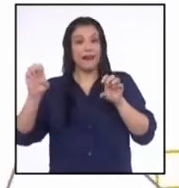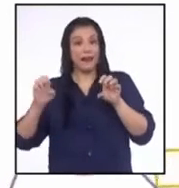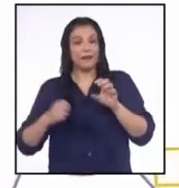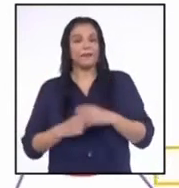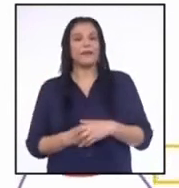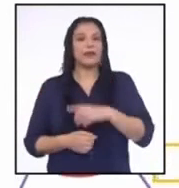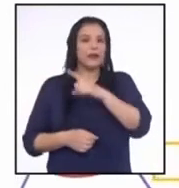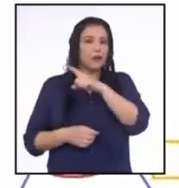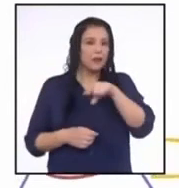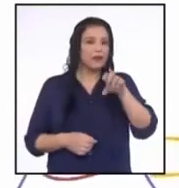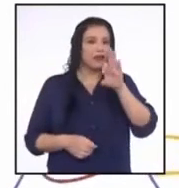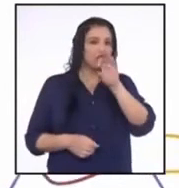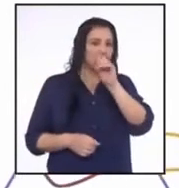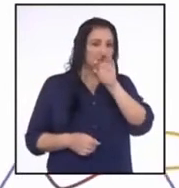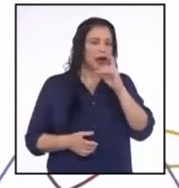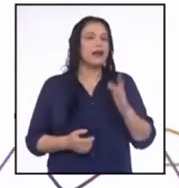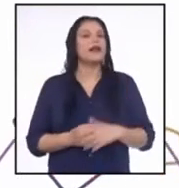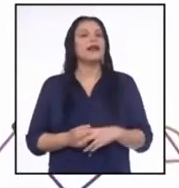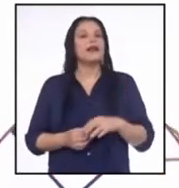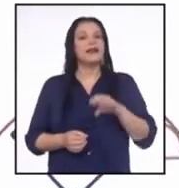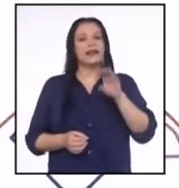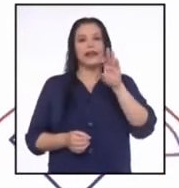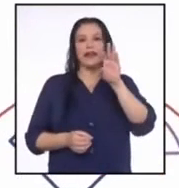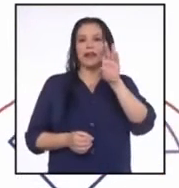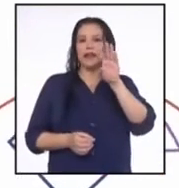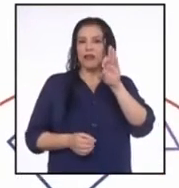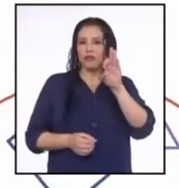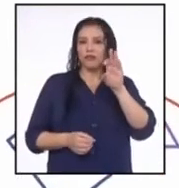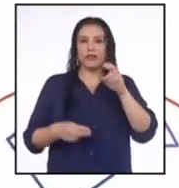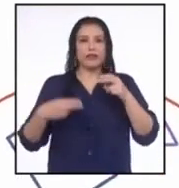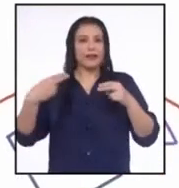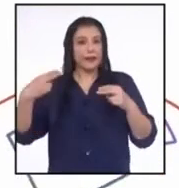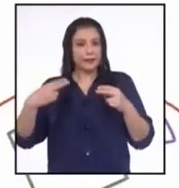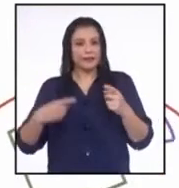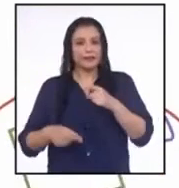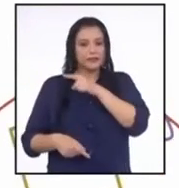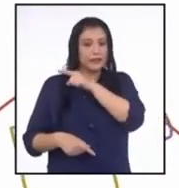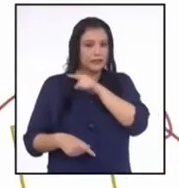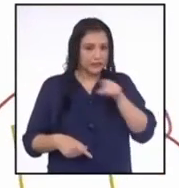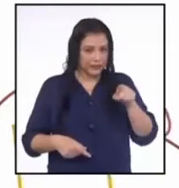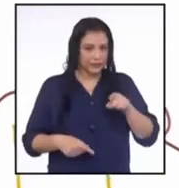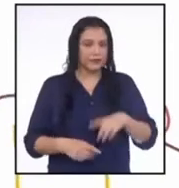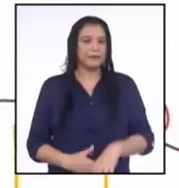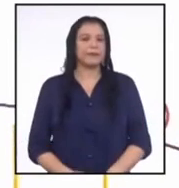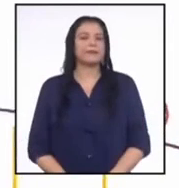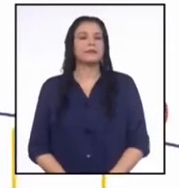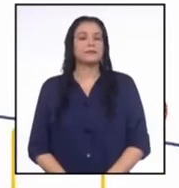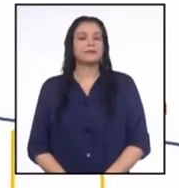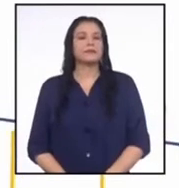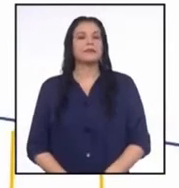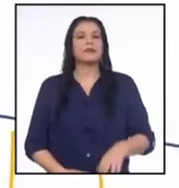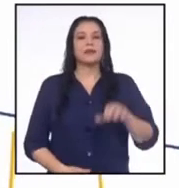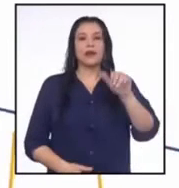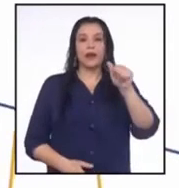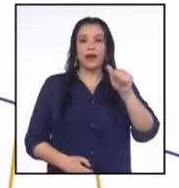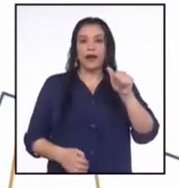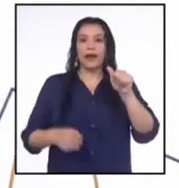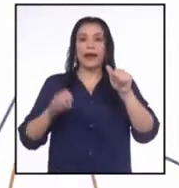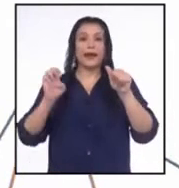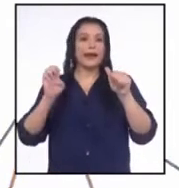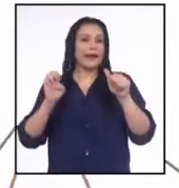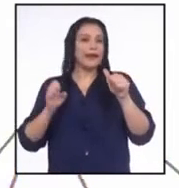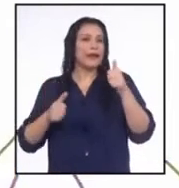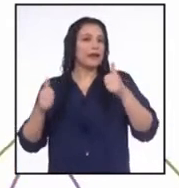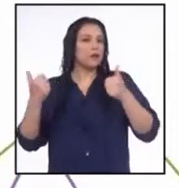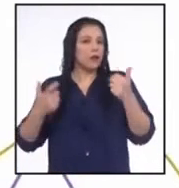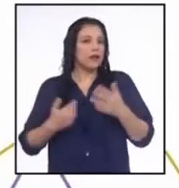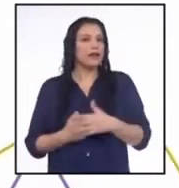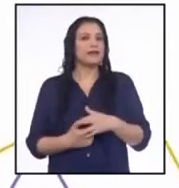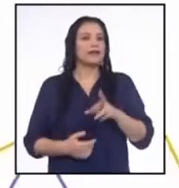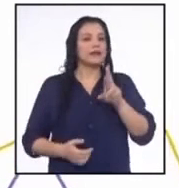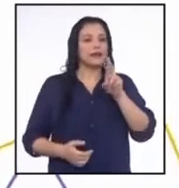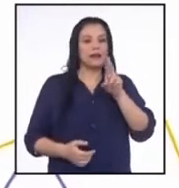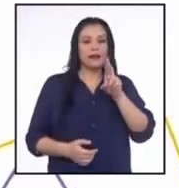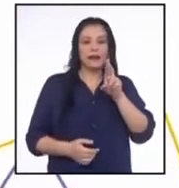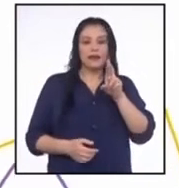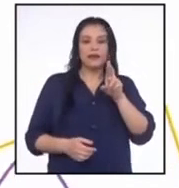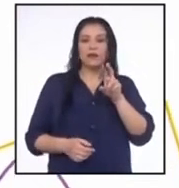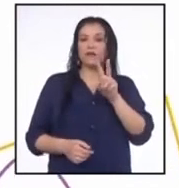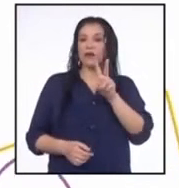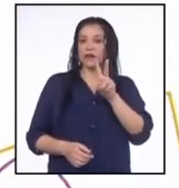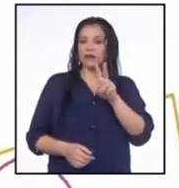focal, el segmento FH, el lado recto, el segmento AE, que es el radio